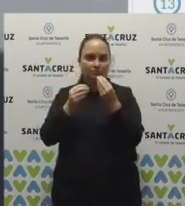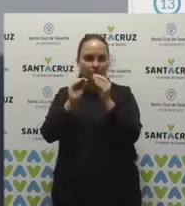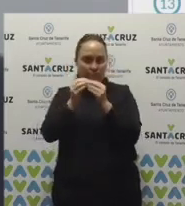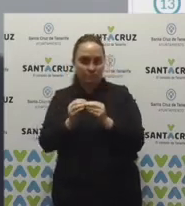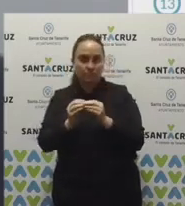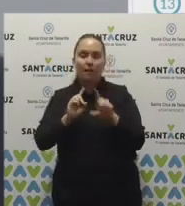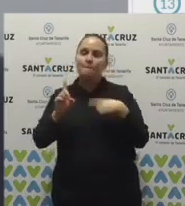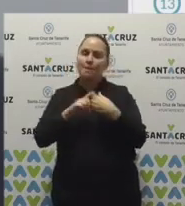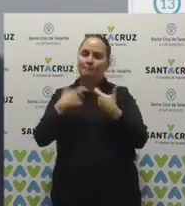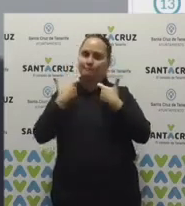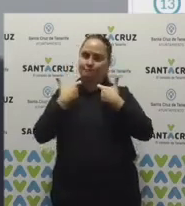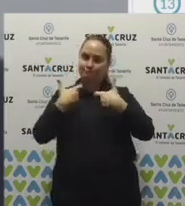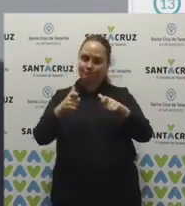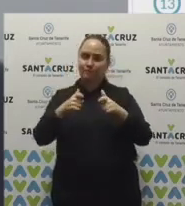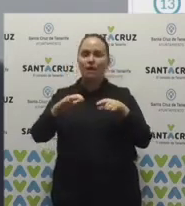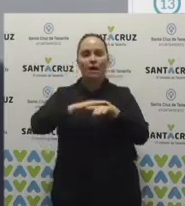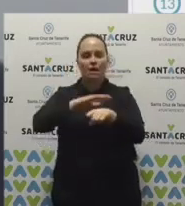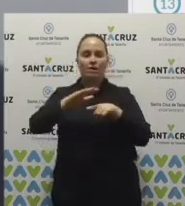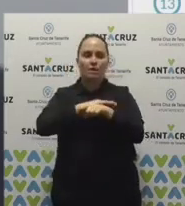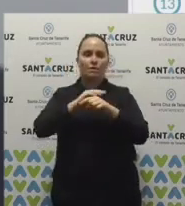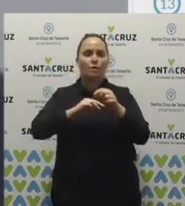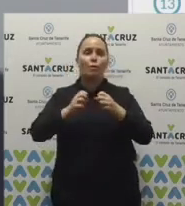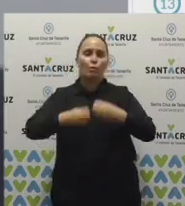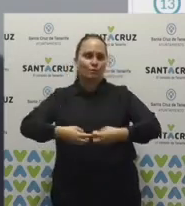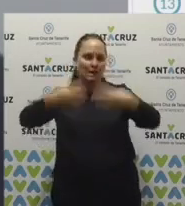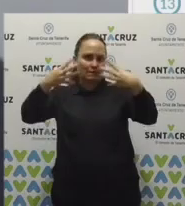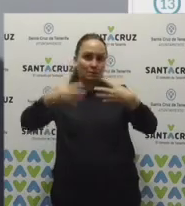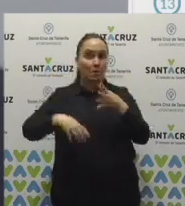alegrarnos de que esta ordenanza vaya aprobación inicial